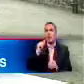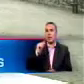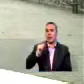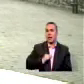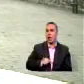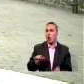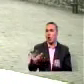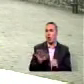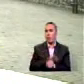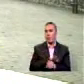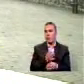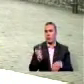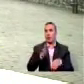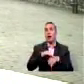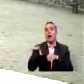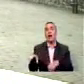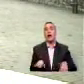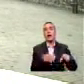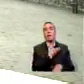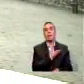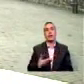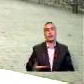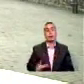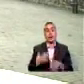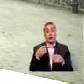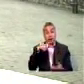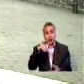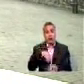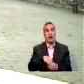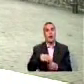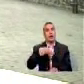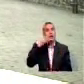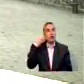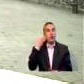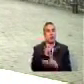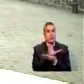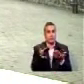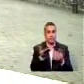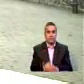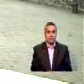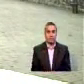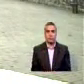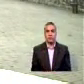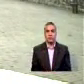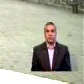detalles y pormenores de las actividades del presidente aquí en el oriente ecuatoriano.